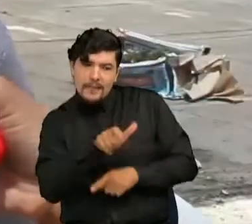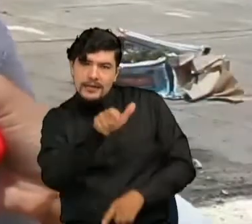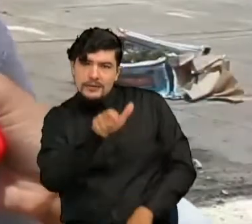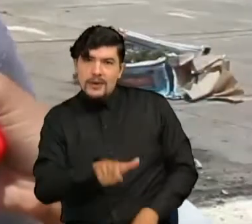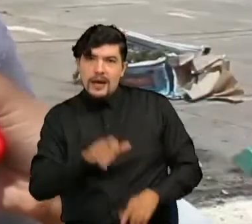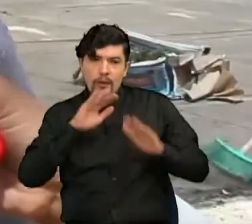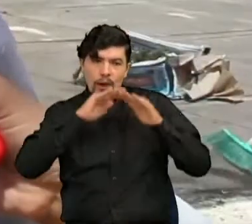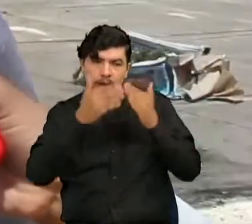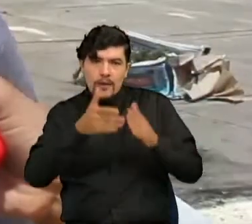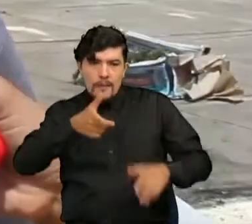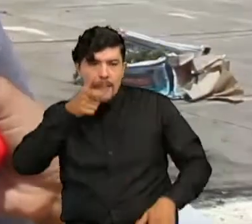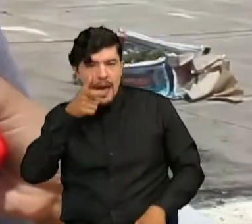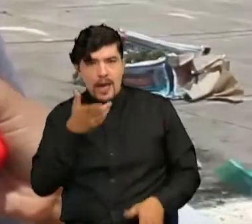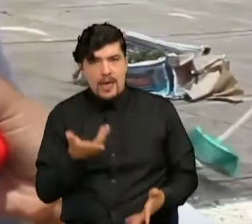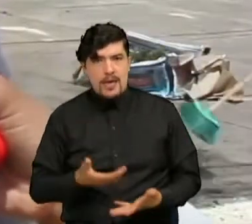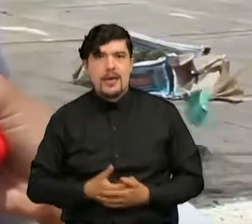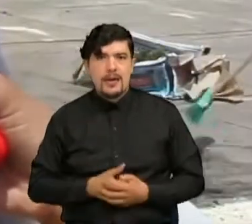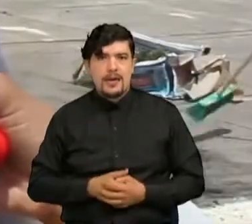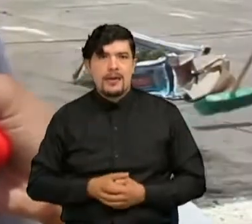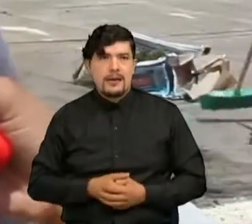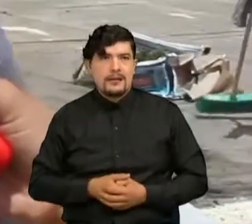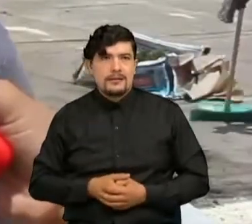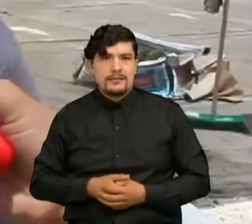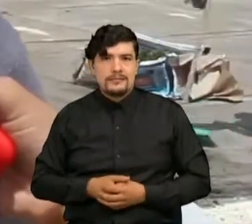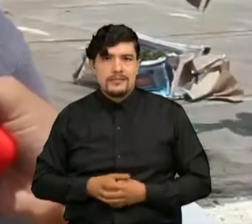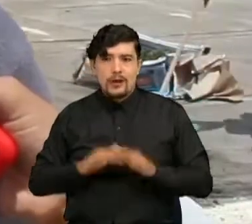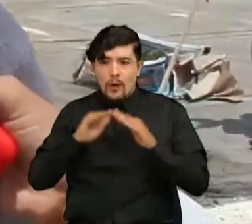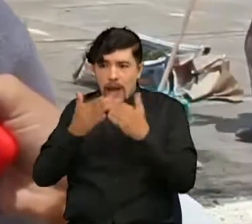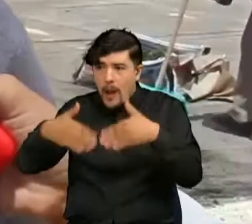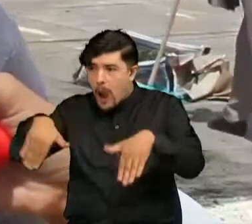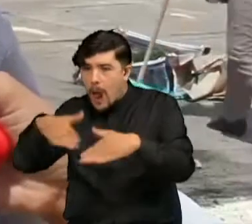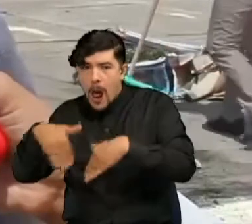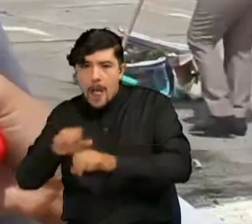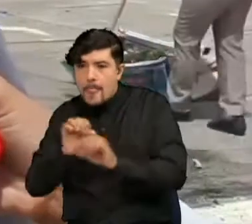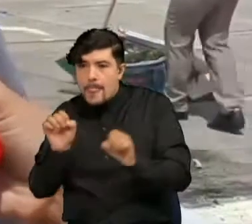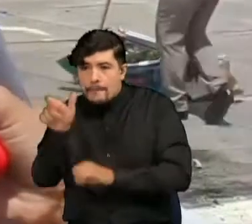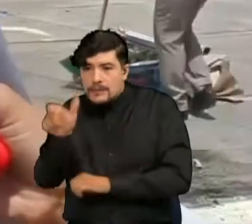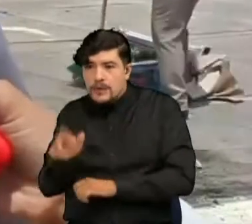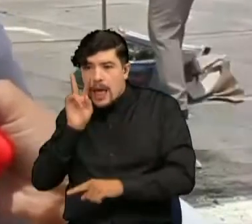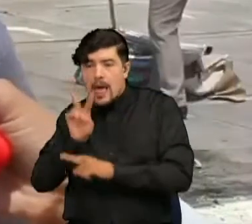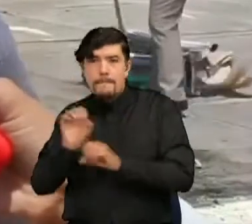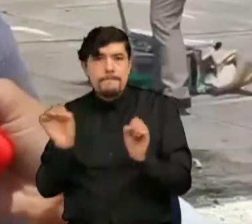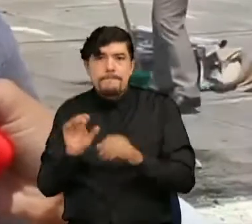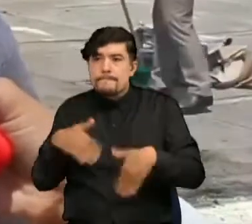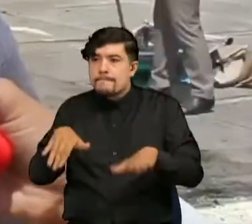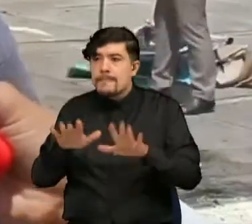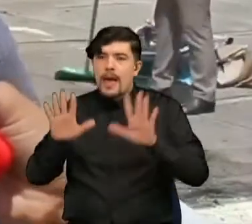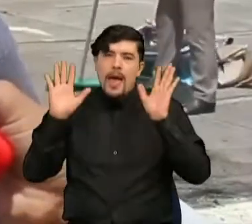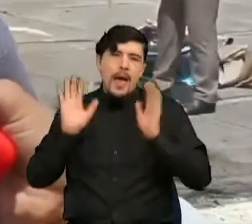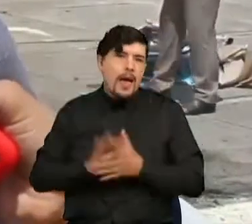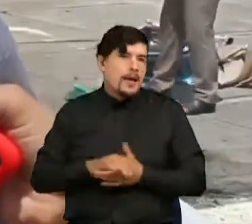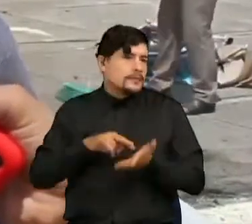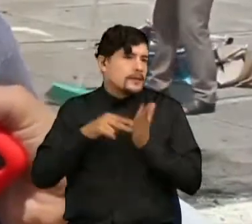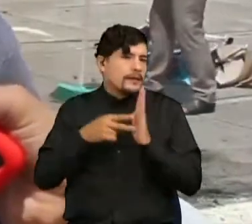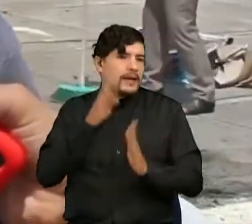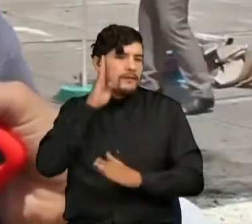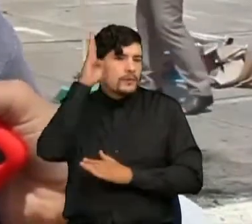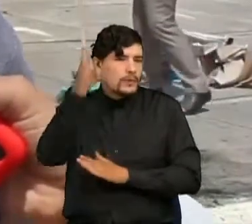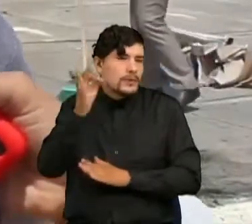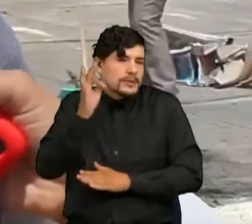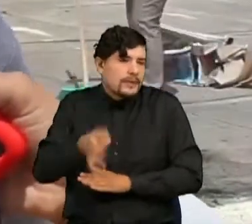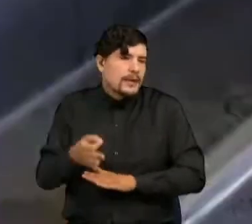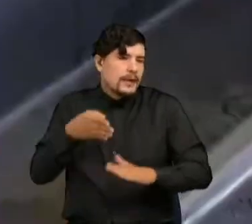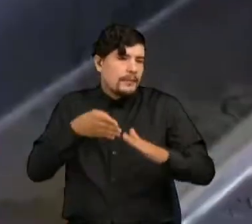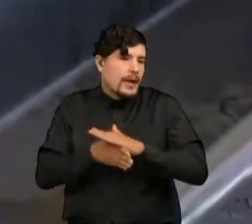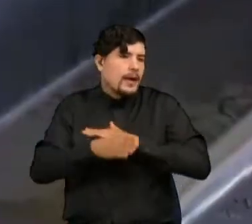que esto no vuelva a suceder, porque si esto no tiene celador, tengan la plena seguridad que estamos siempre en manos de todos